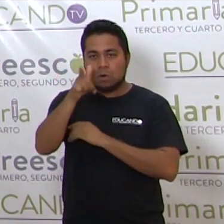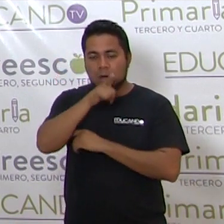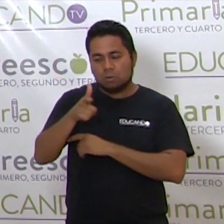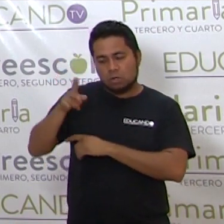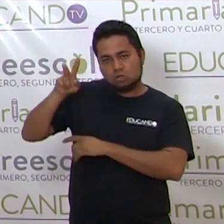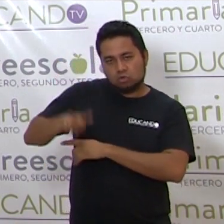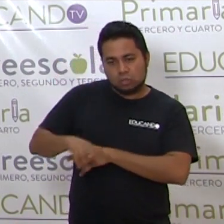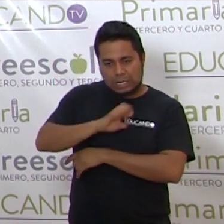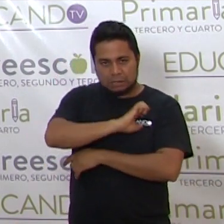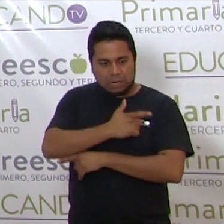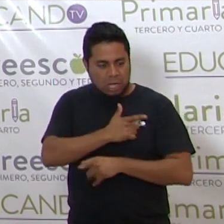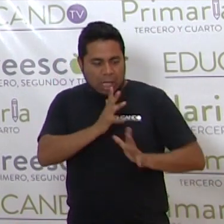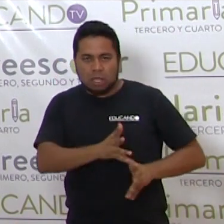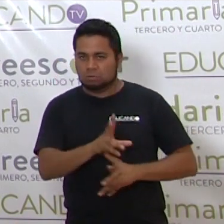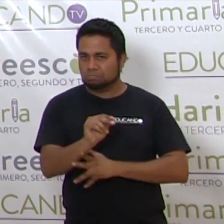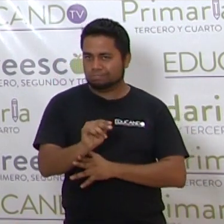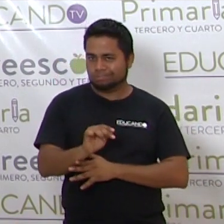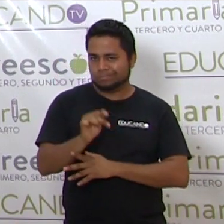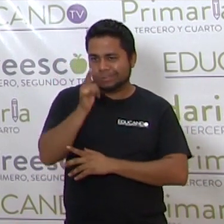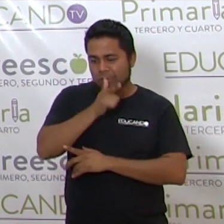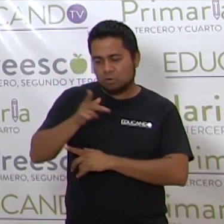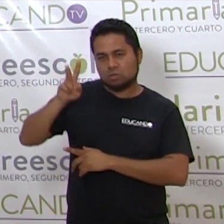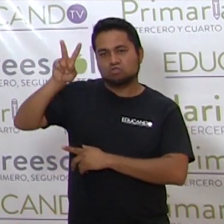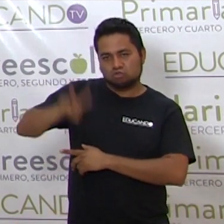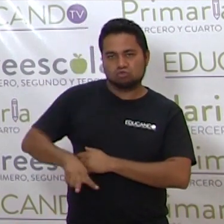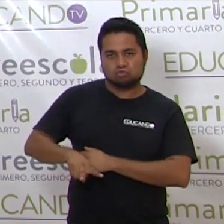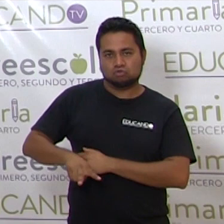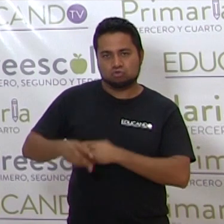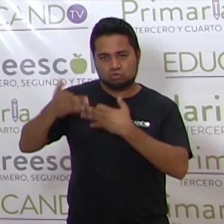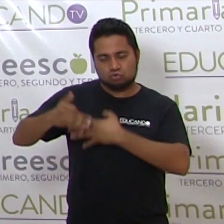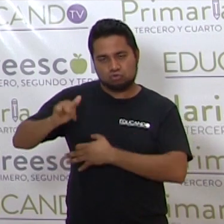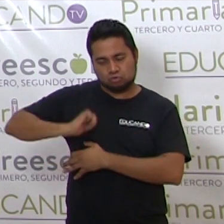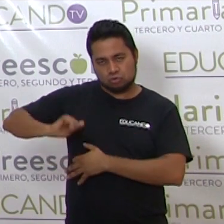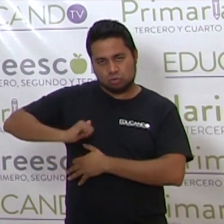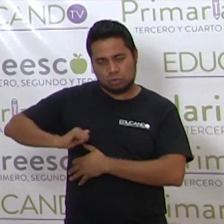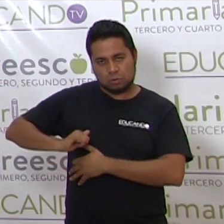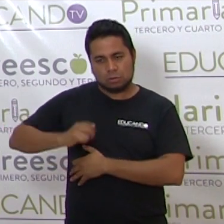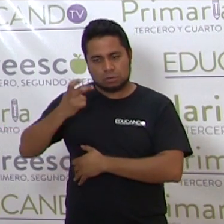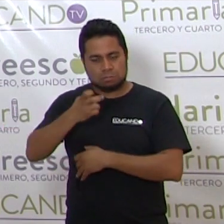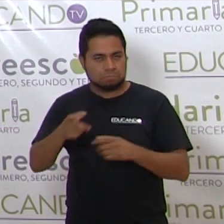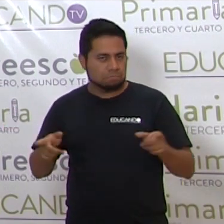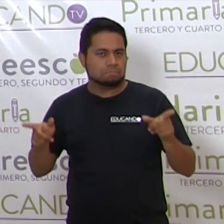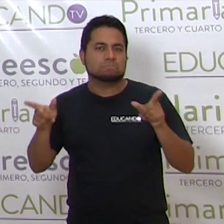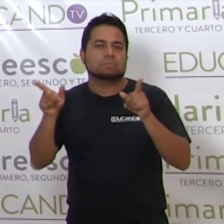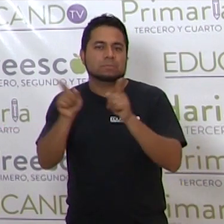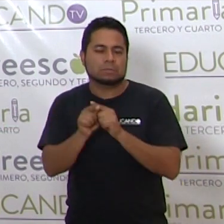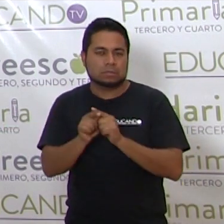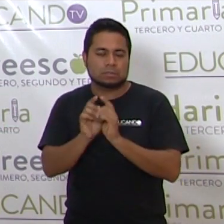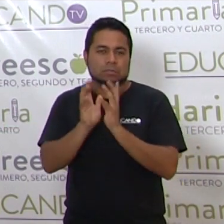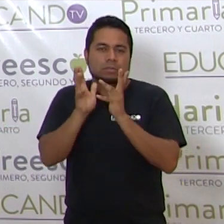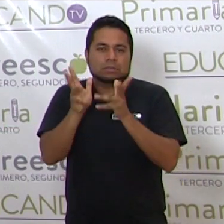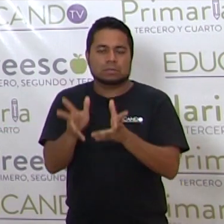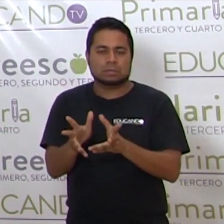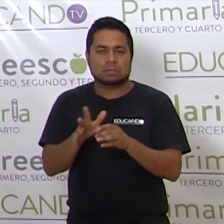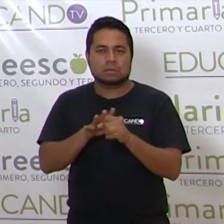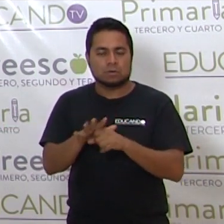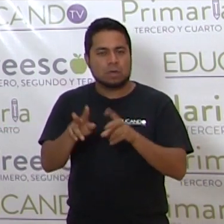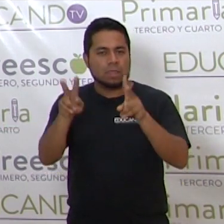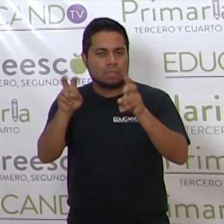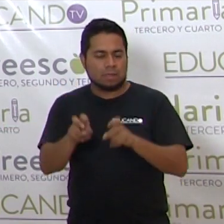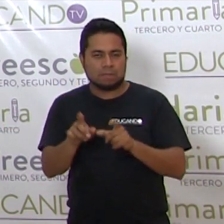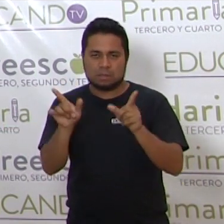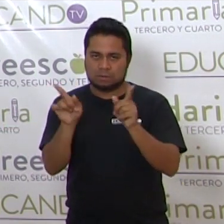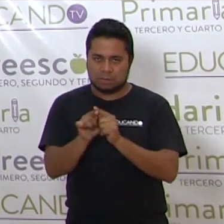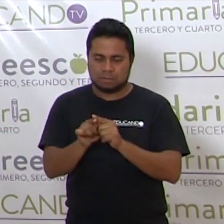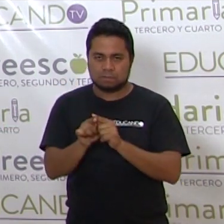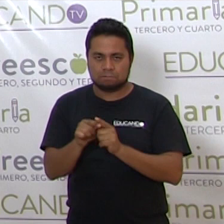o sea no de español sino de lenguas originarias y con esto cerramos este tema